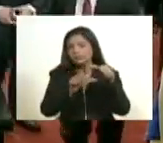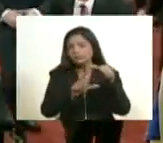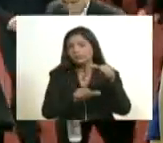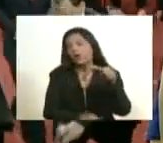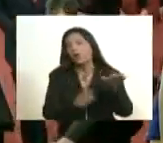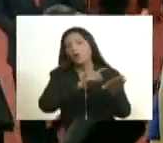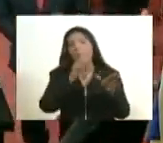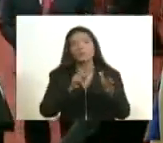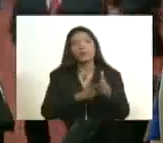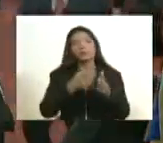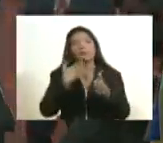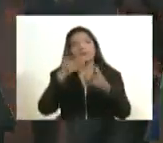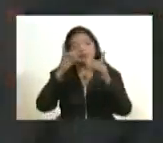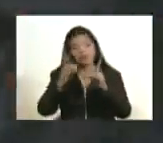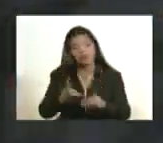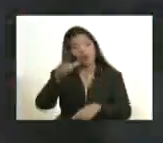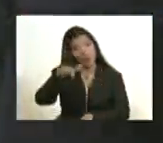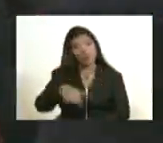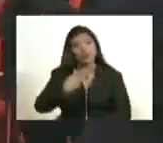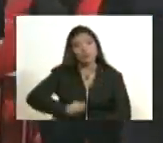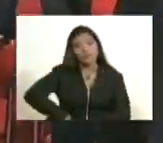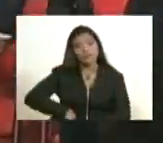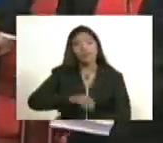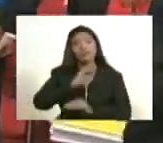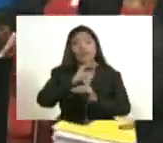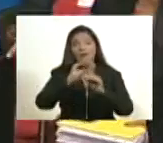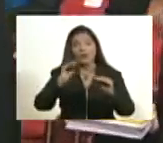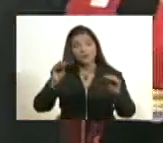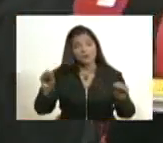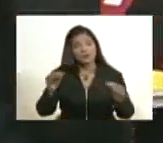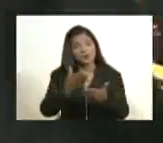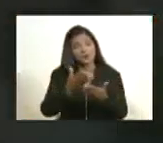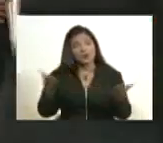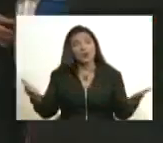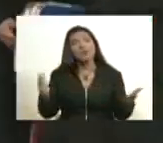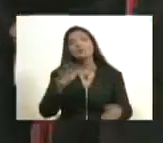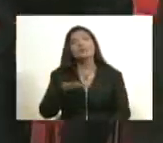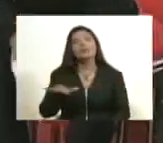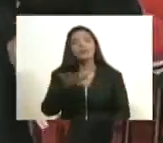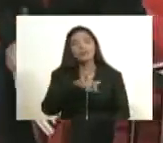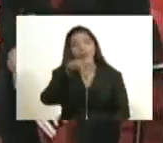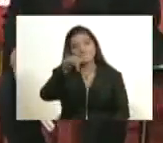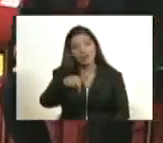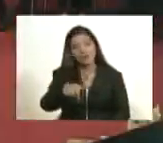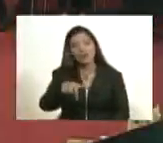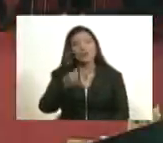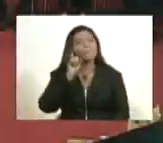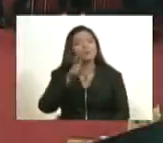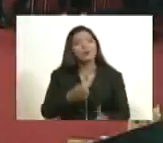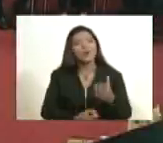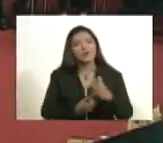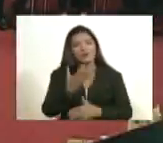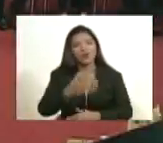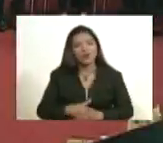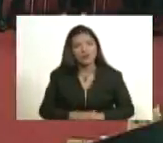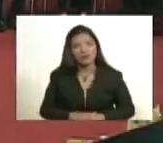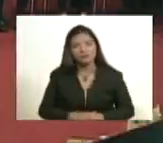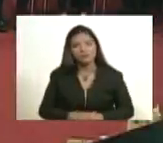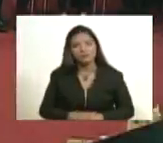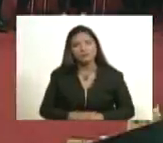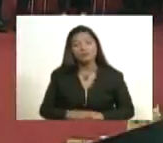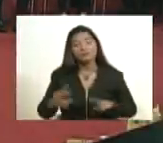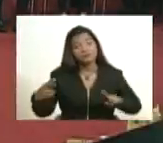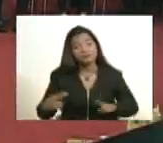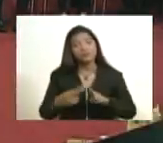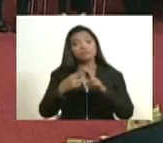importantes anuncios que esté dando el presidente de la República Bolivariana desde el Salón Ayacucho del Palacio de Miraflores. Sin duda, un